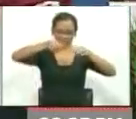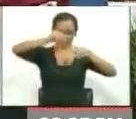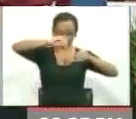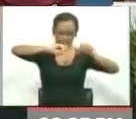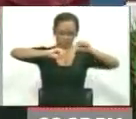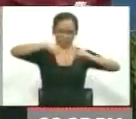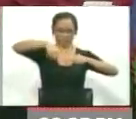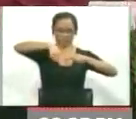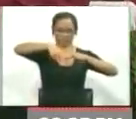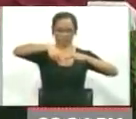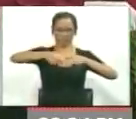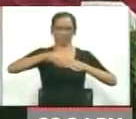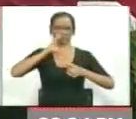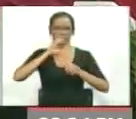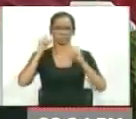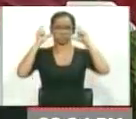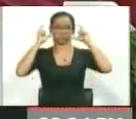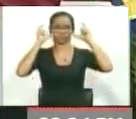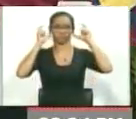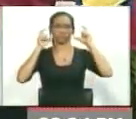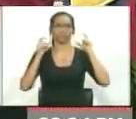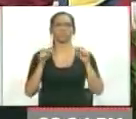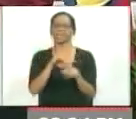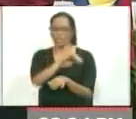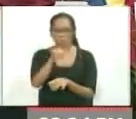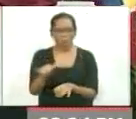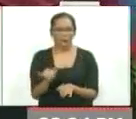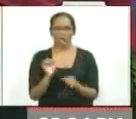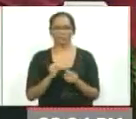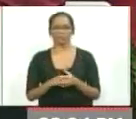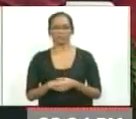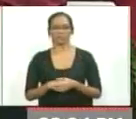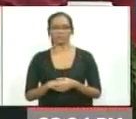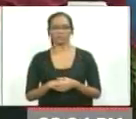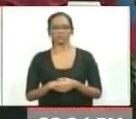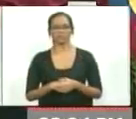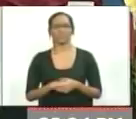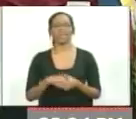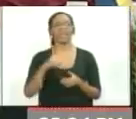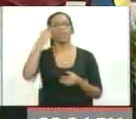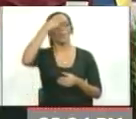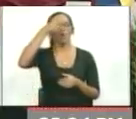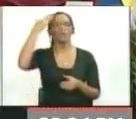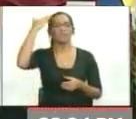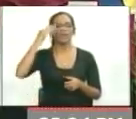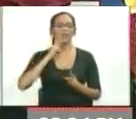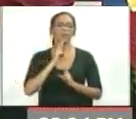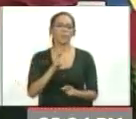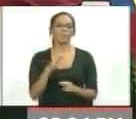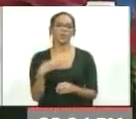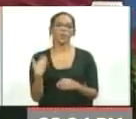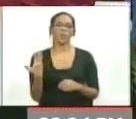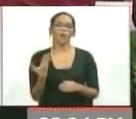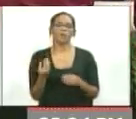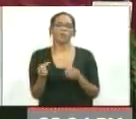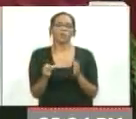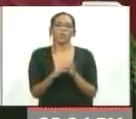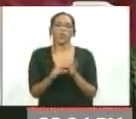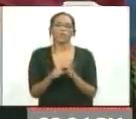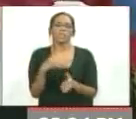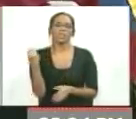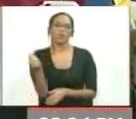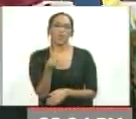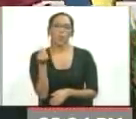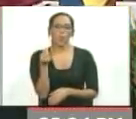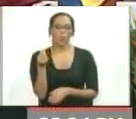salió. Y el pueblo sabe, sabe cómo responder, cuándo, dónde y cómo. Y cómo. Y